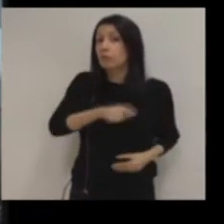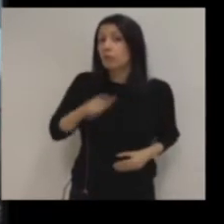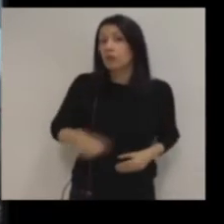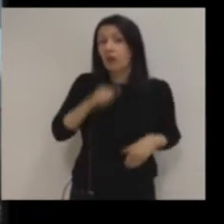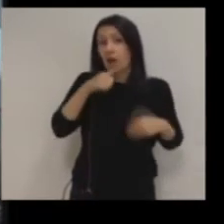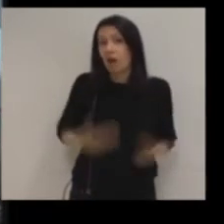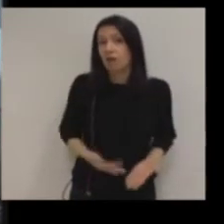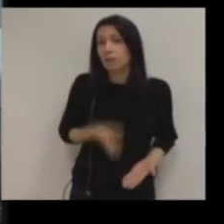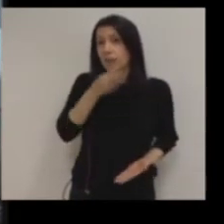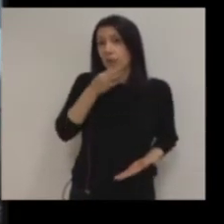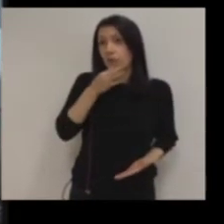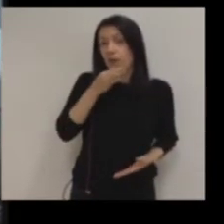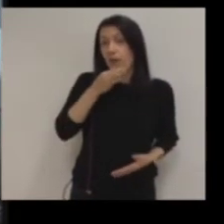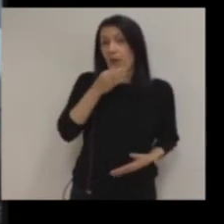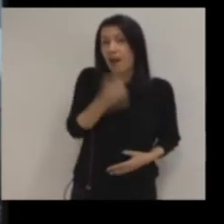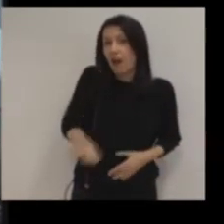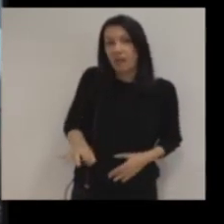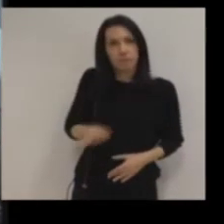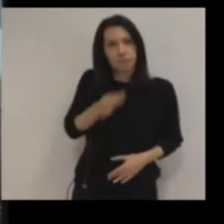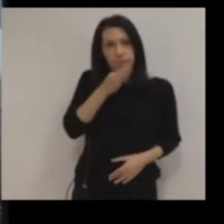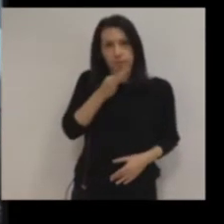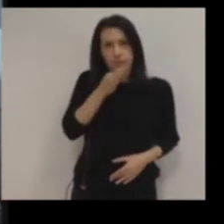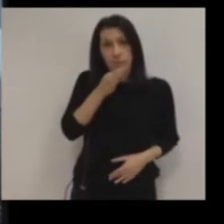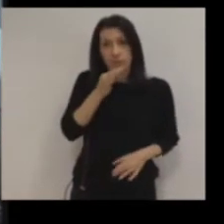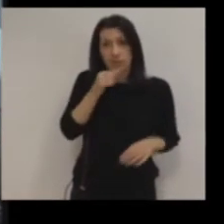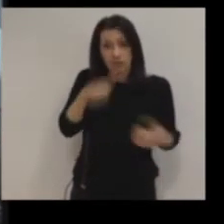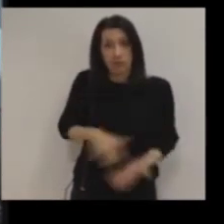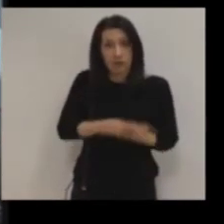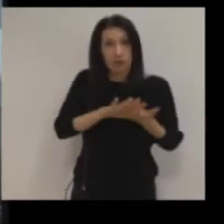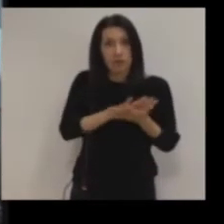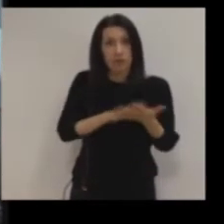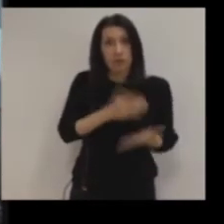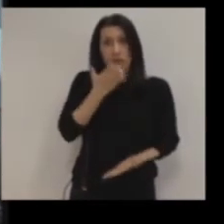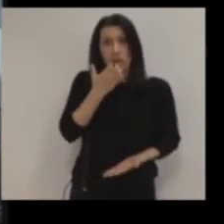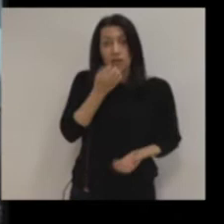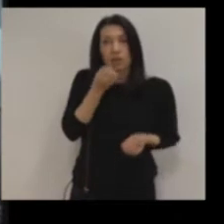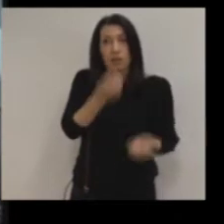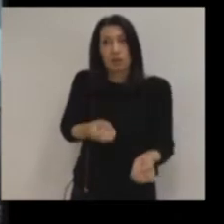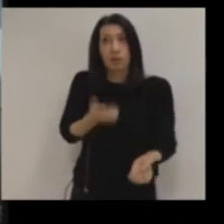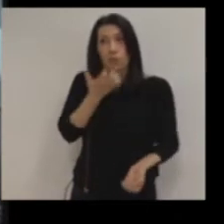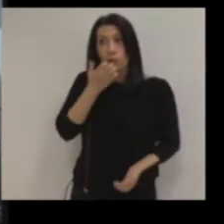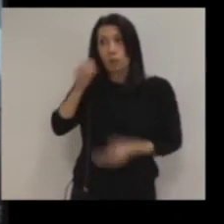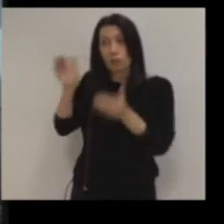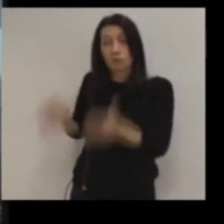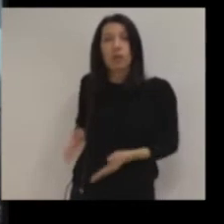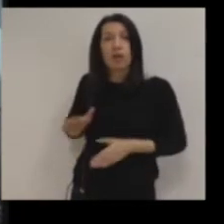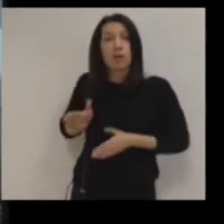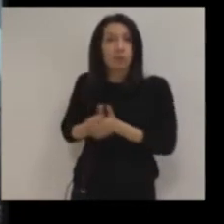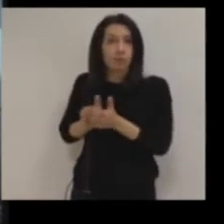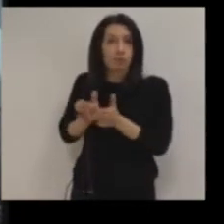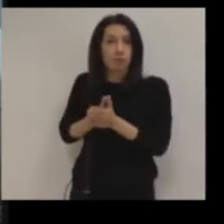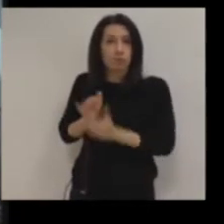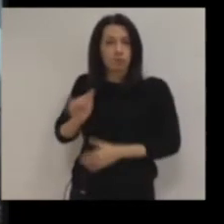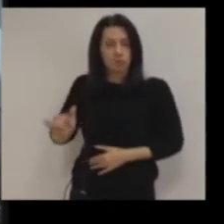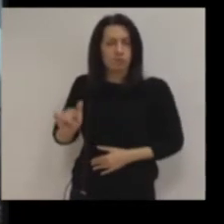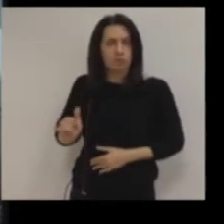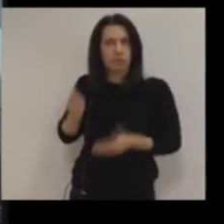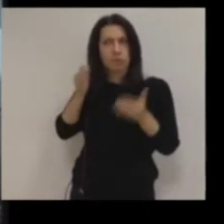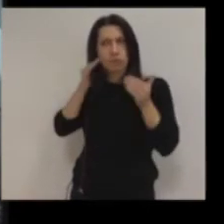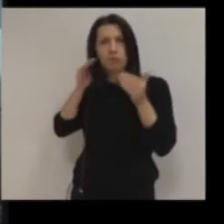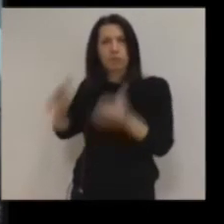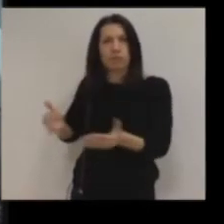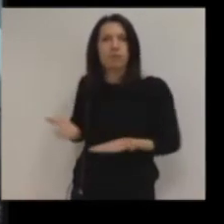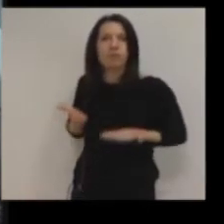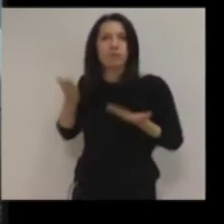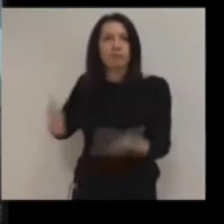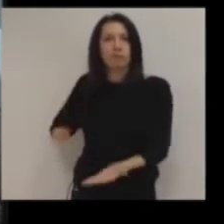maneja, y como estamos poniendo ejemplos, yo tengo un compañero que se dedica a